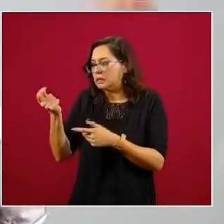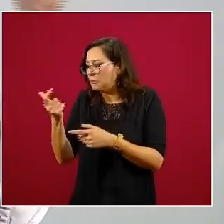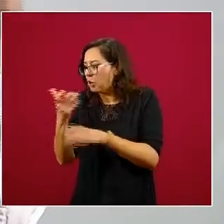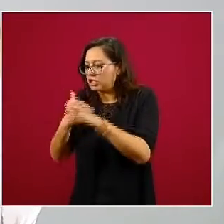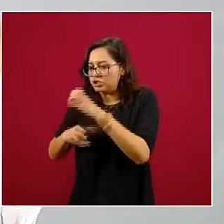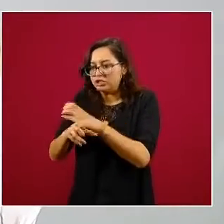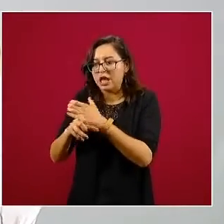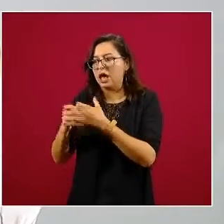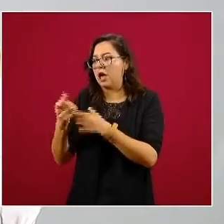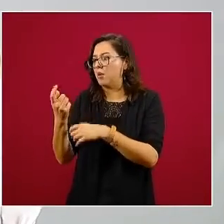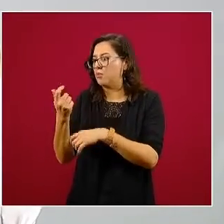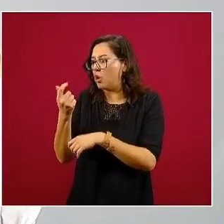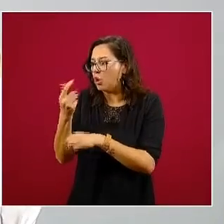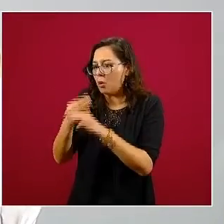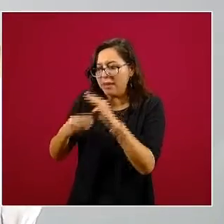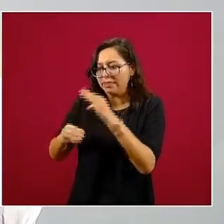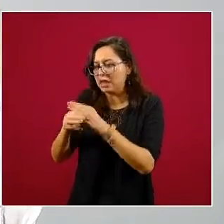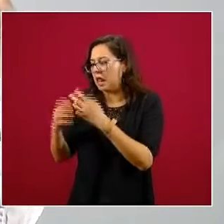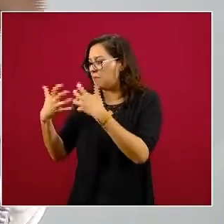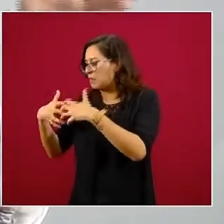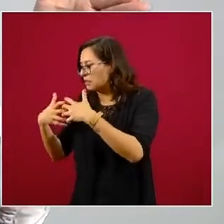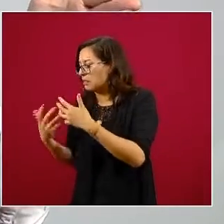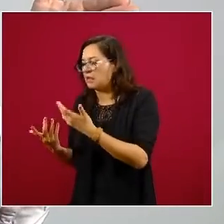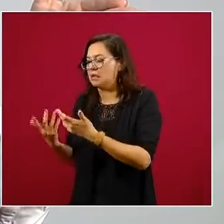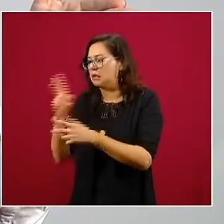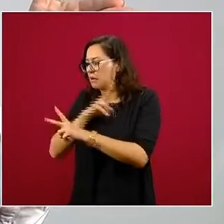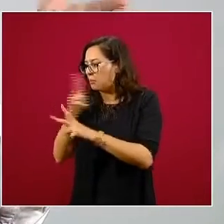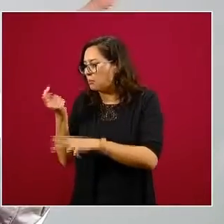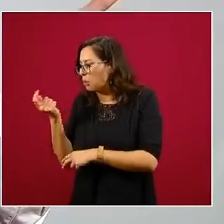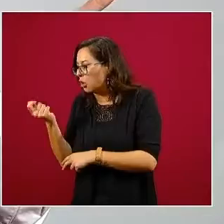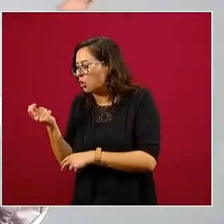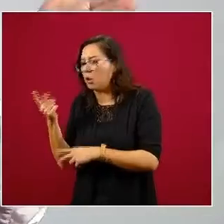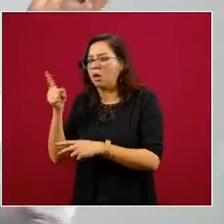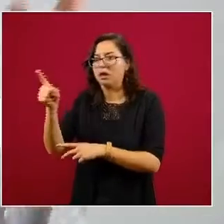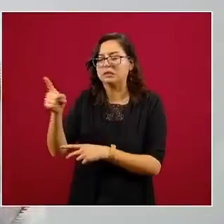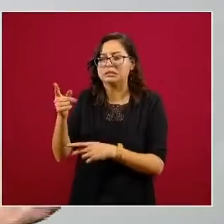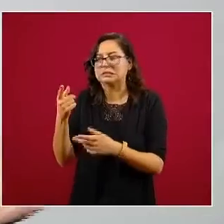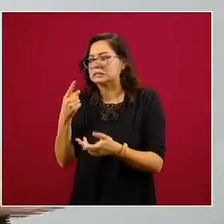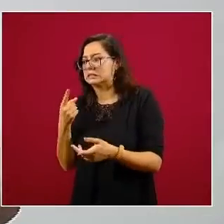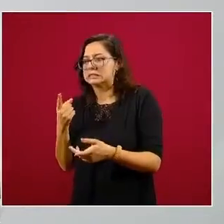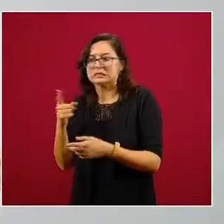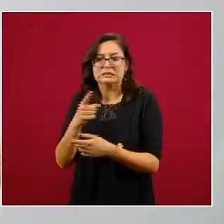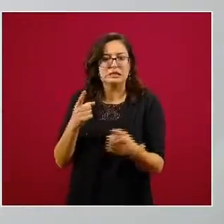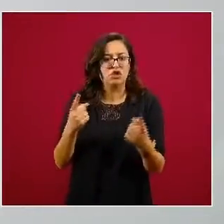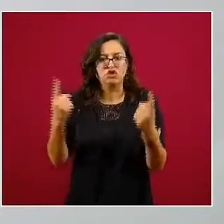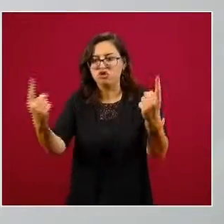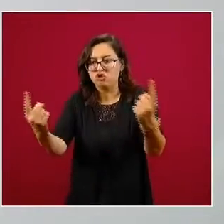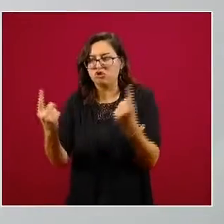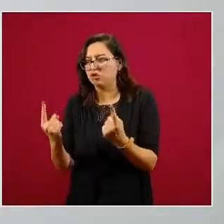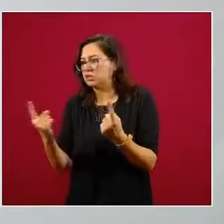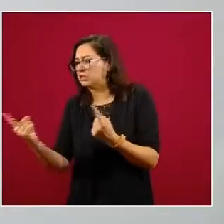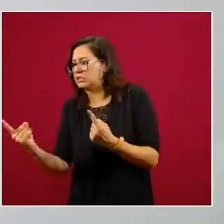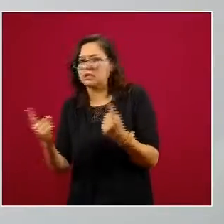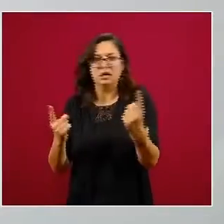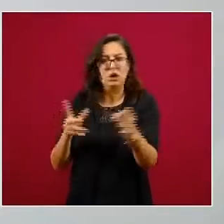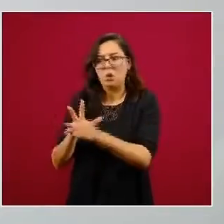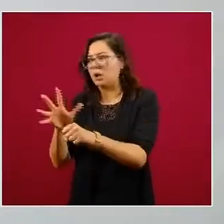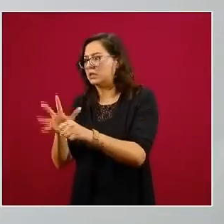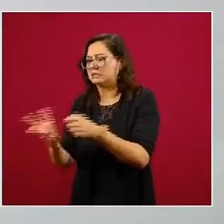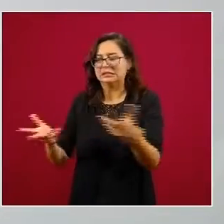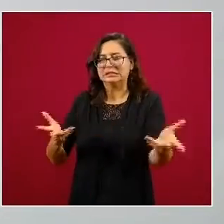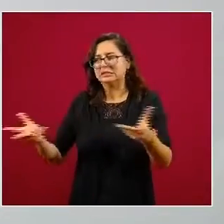nos hemos reconvertido? En todos los hospitales generales de zona del estado y en la UMAE de especialidades. Hoy,